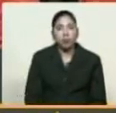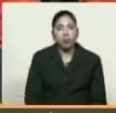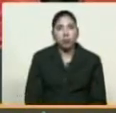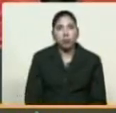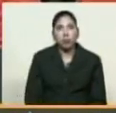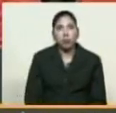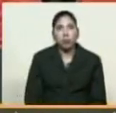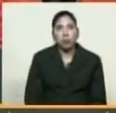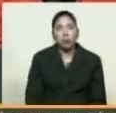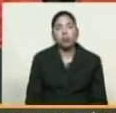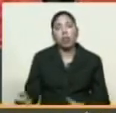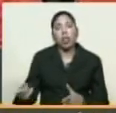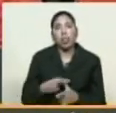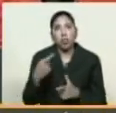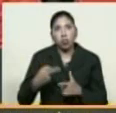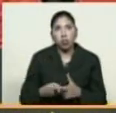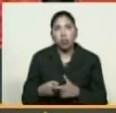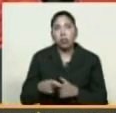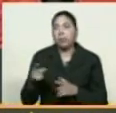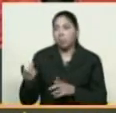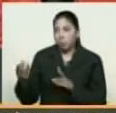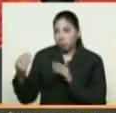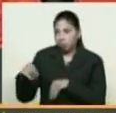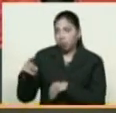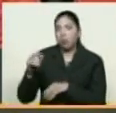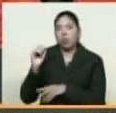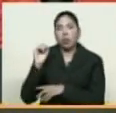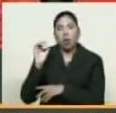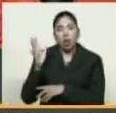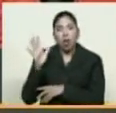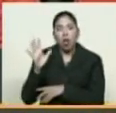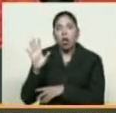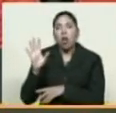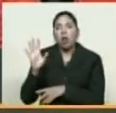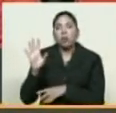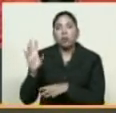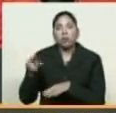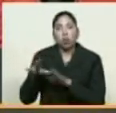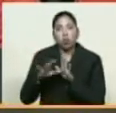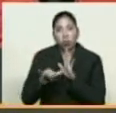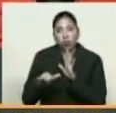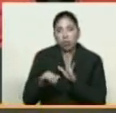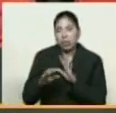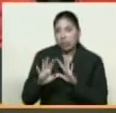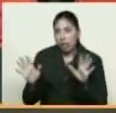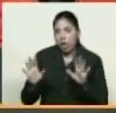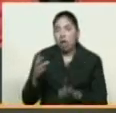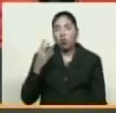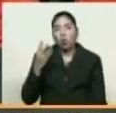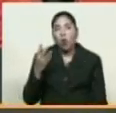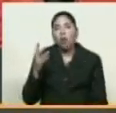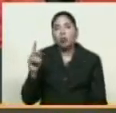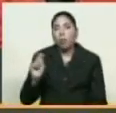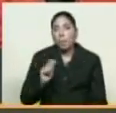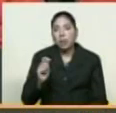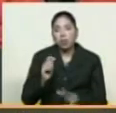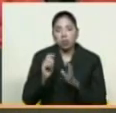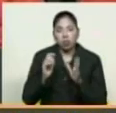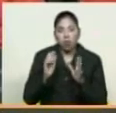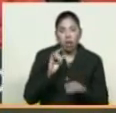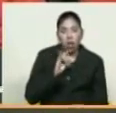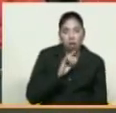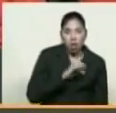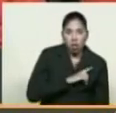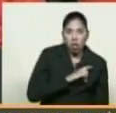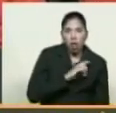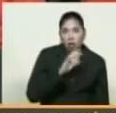de acuerdo al mandato de la Asamblea Nacional Constituyente, en estos primeros 4 meses, el primer cuatrimestre, debe haber elecciones presidenciales en